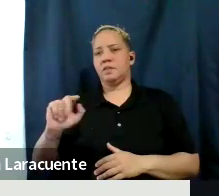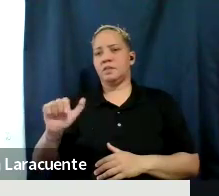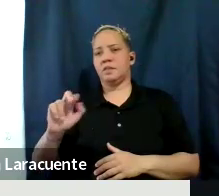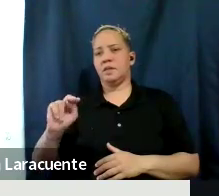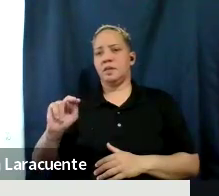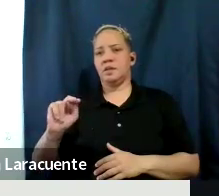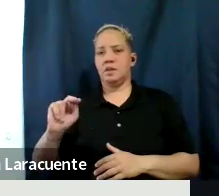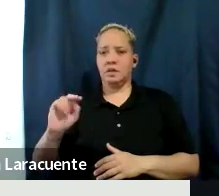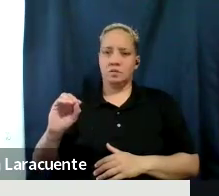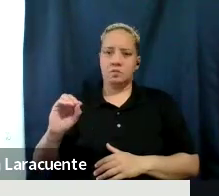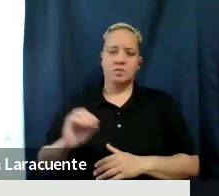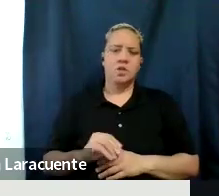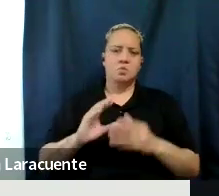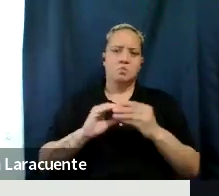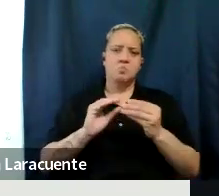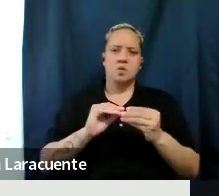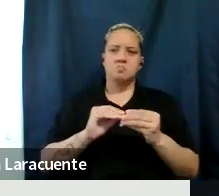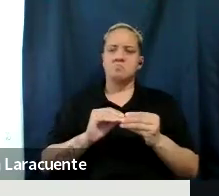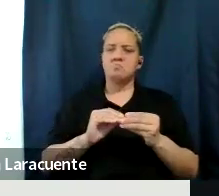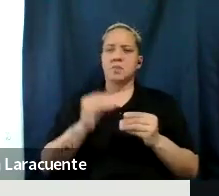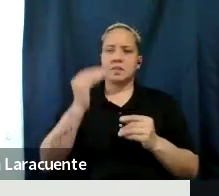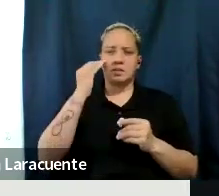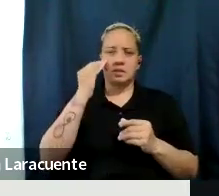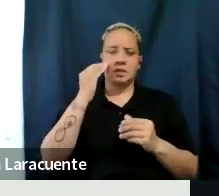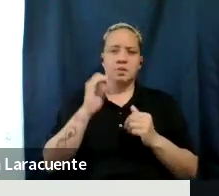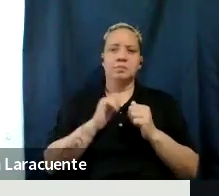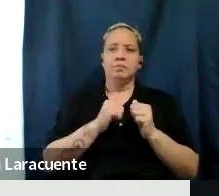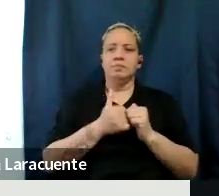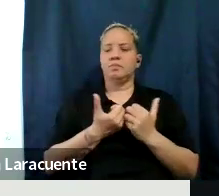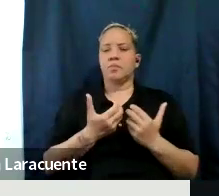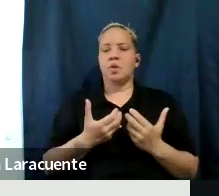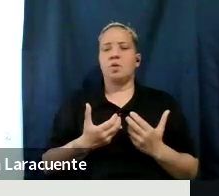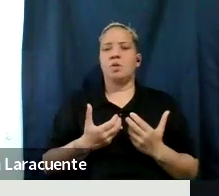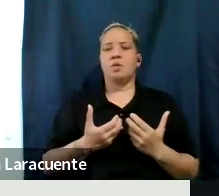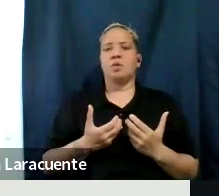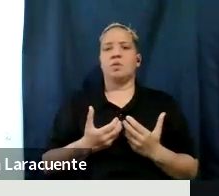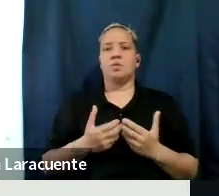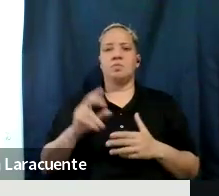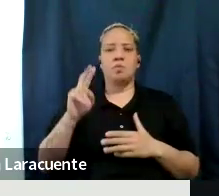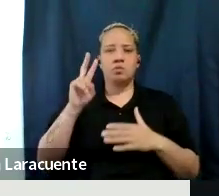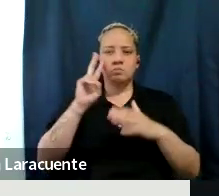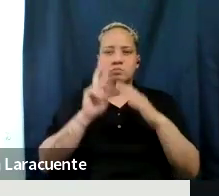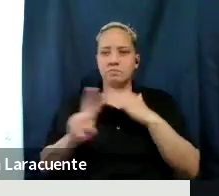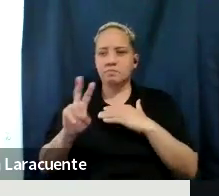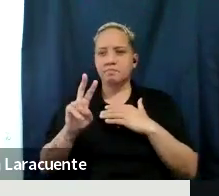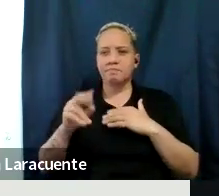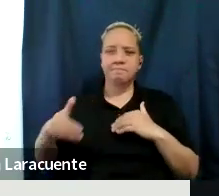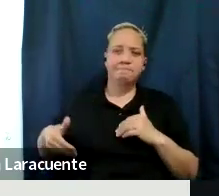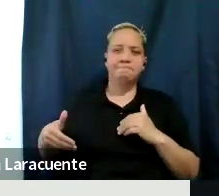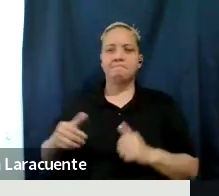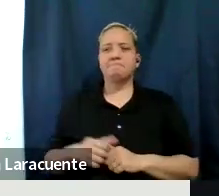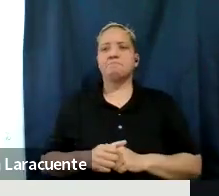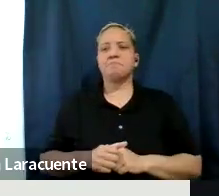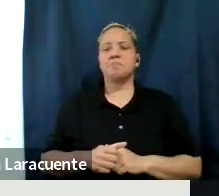bastante conocida, y es que como si se tratase de una premonición, refleja